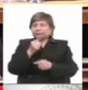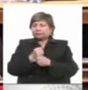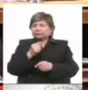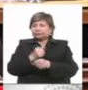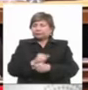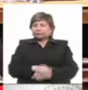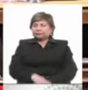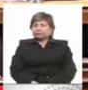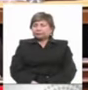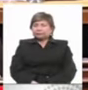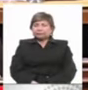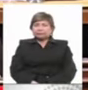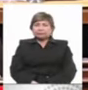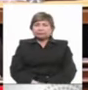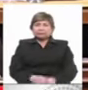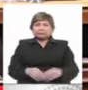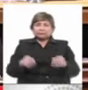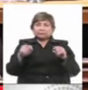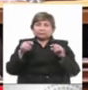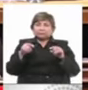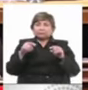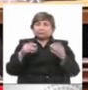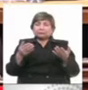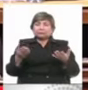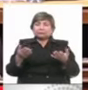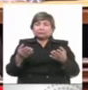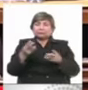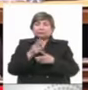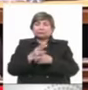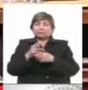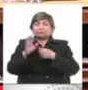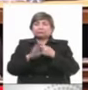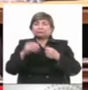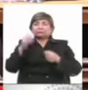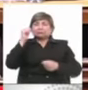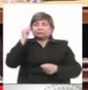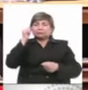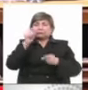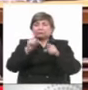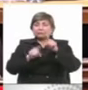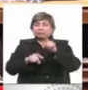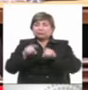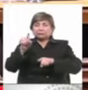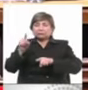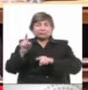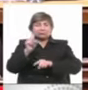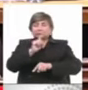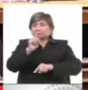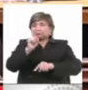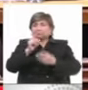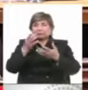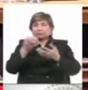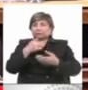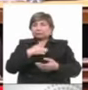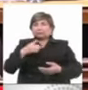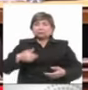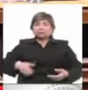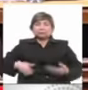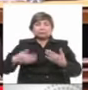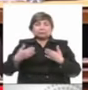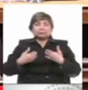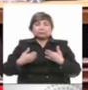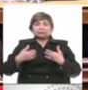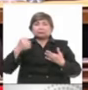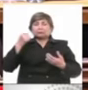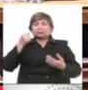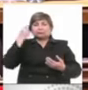trabajo. Estamos aquí resguardando los derechos de algunos que no quieren que el presidente tenga